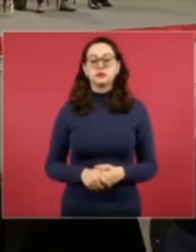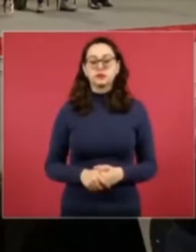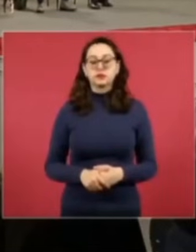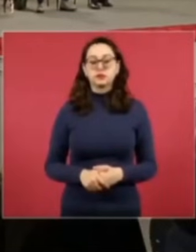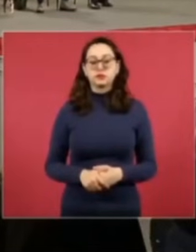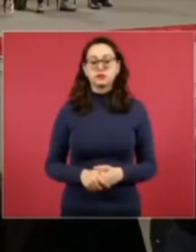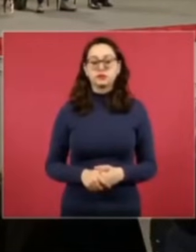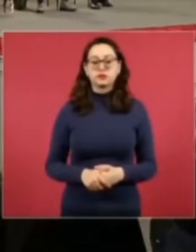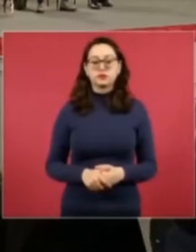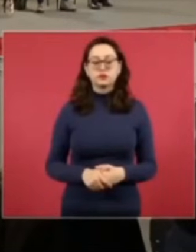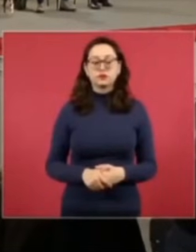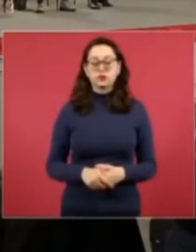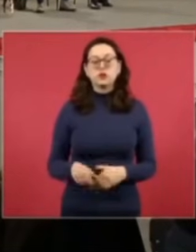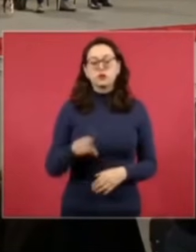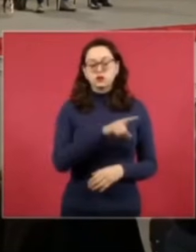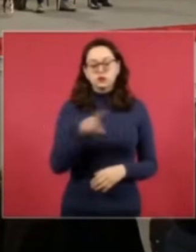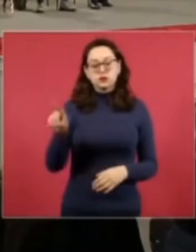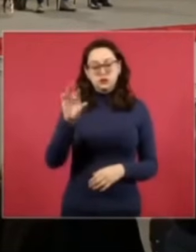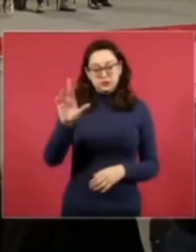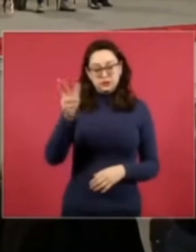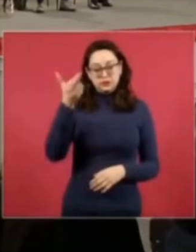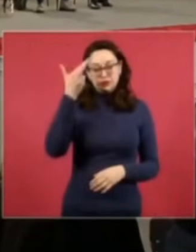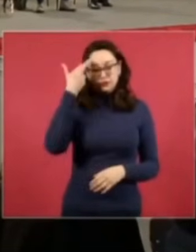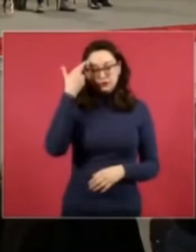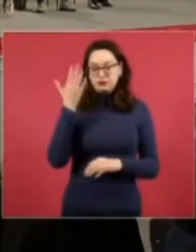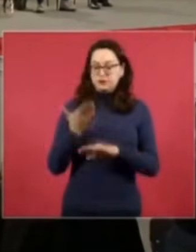a escuchar cómo va a ser el procedimiento del